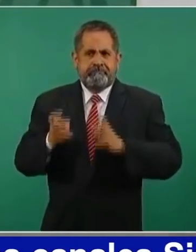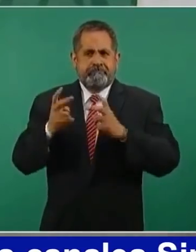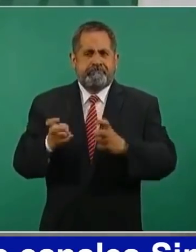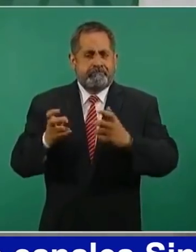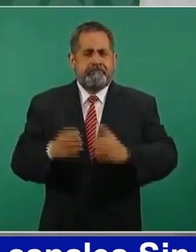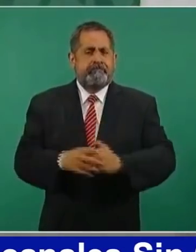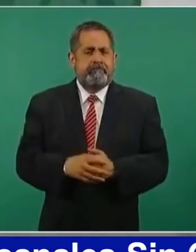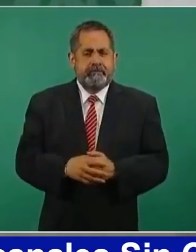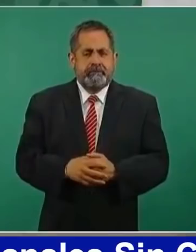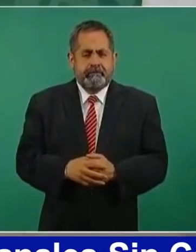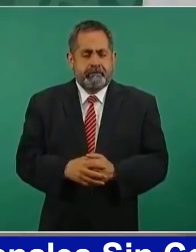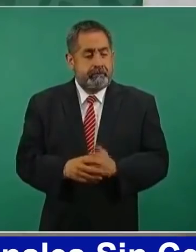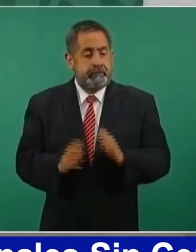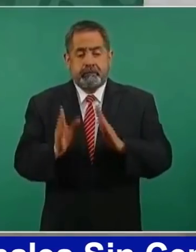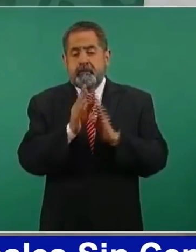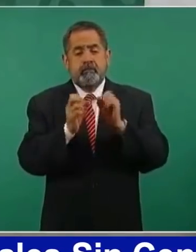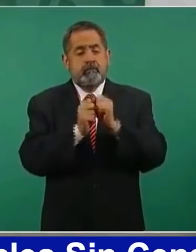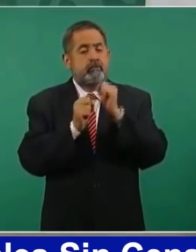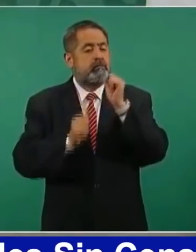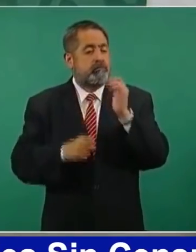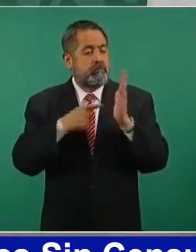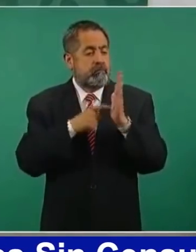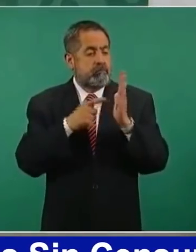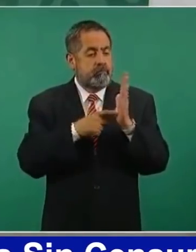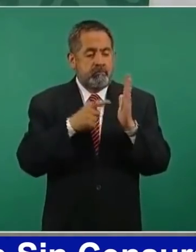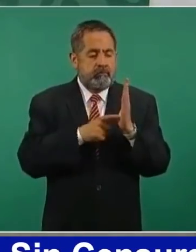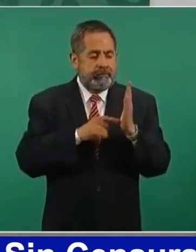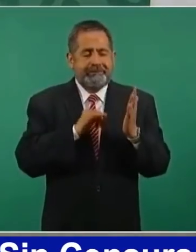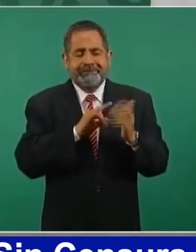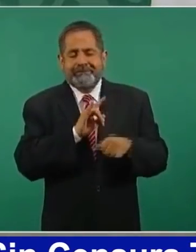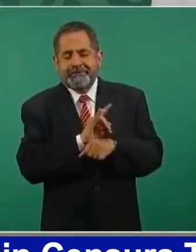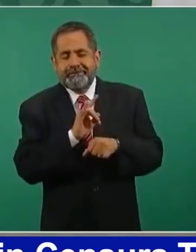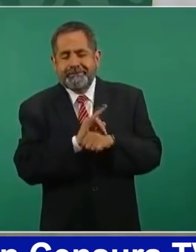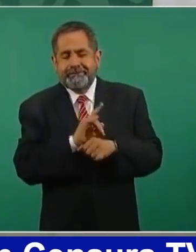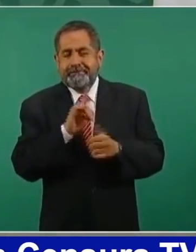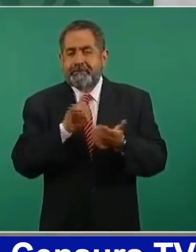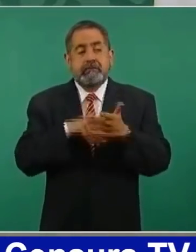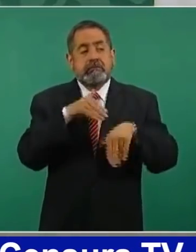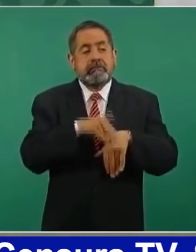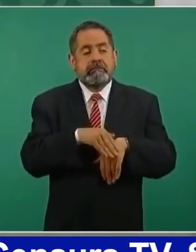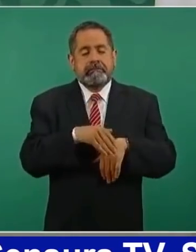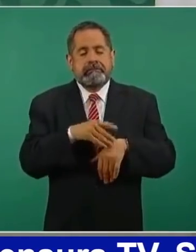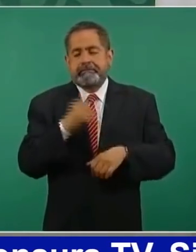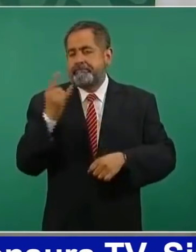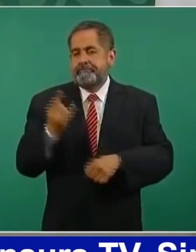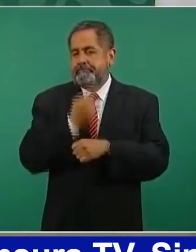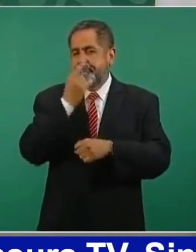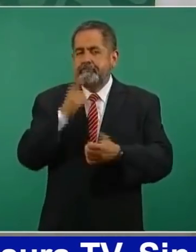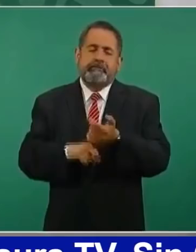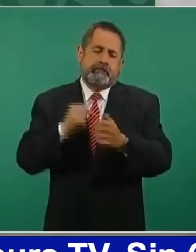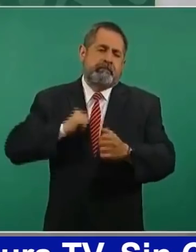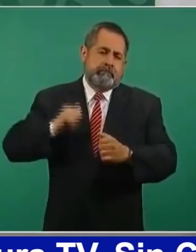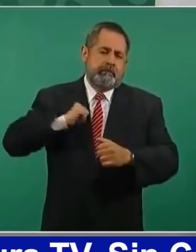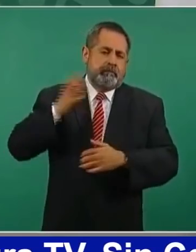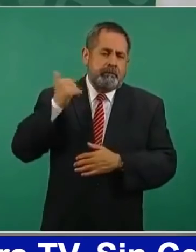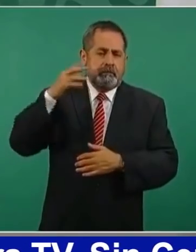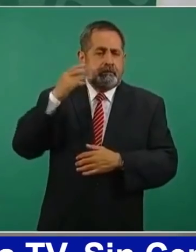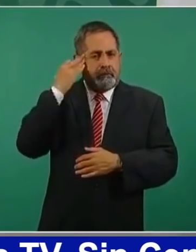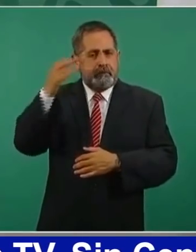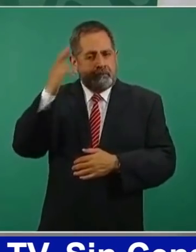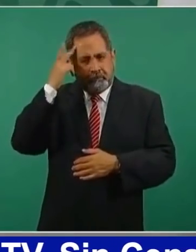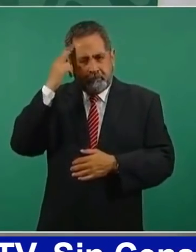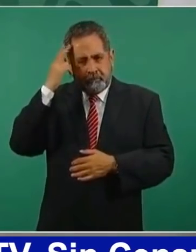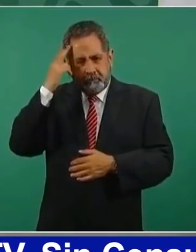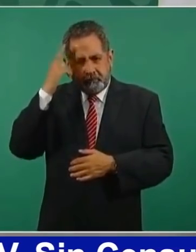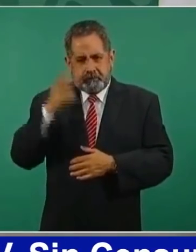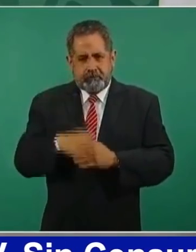porque la Constitución se respetaba en la forma y se violaba en el fondo, desde los tiempos de Porfirio Díaz, que